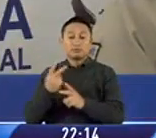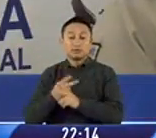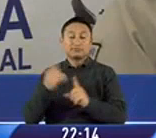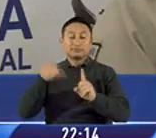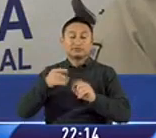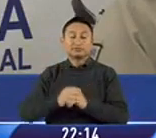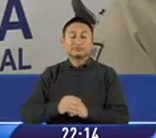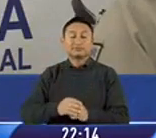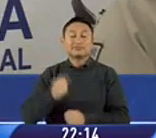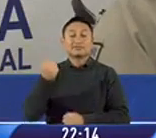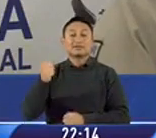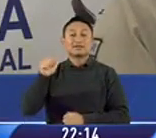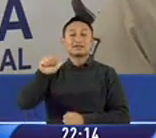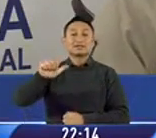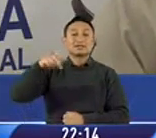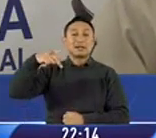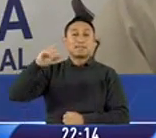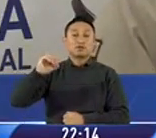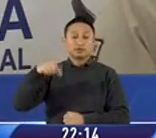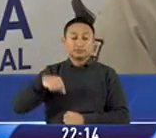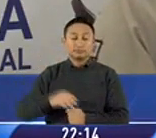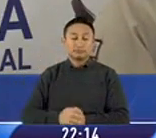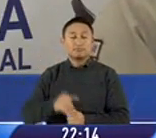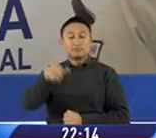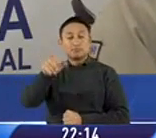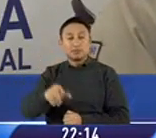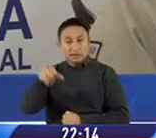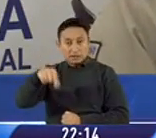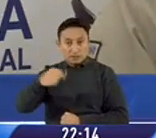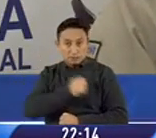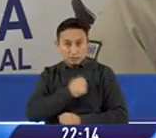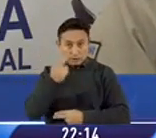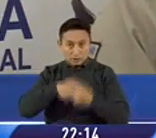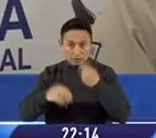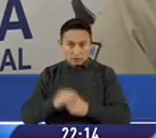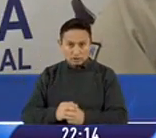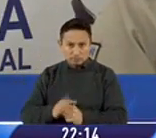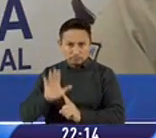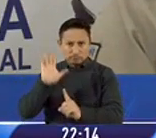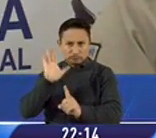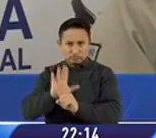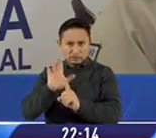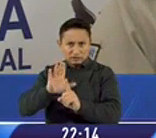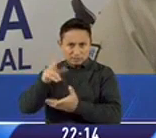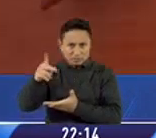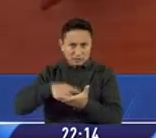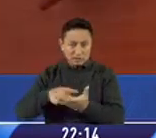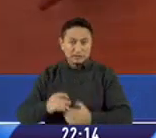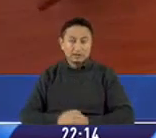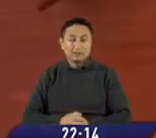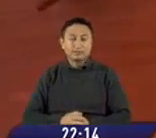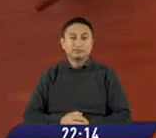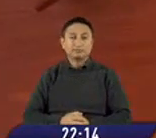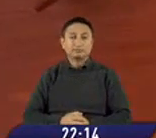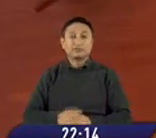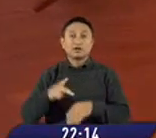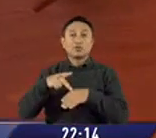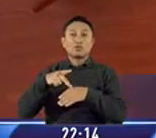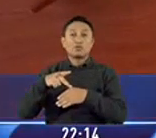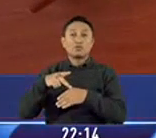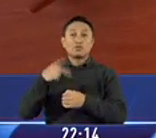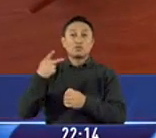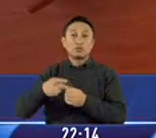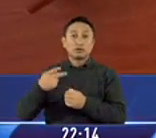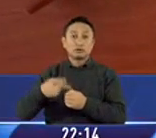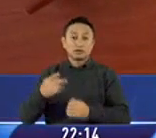Sapo, quienes extorsionaban e intimidaban a los propietarios de locales comerciales del cantón Puerto Quito. Los agentes policiales